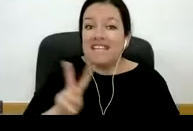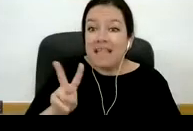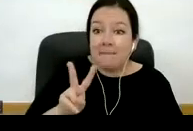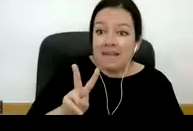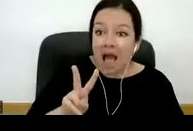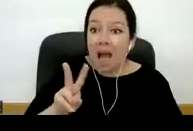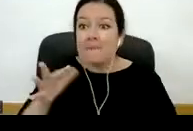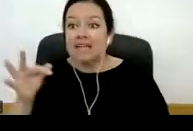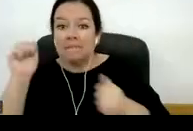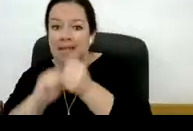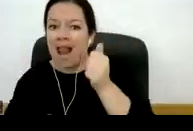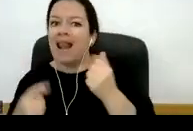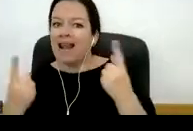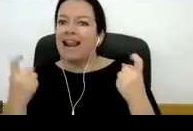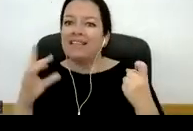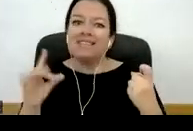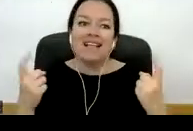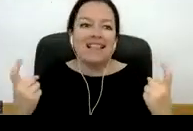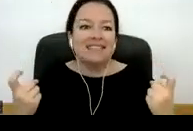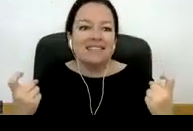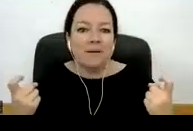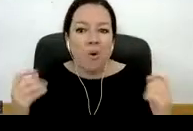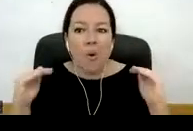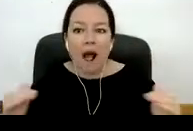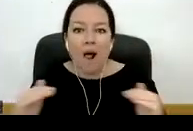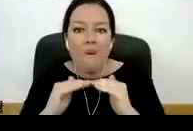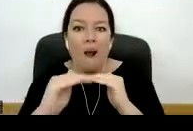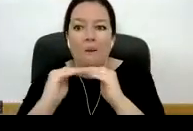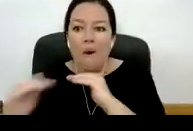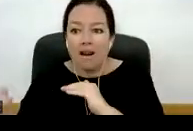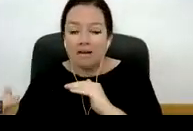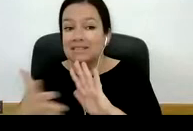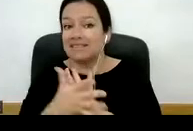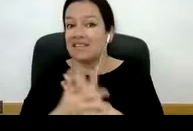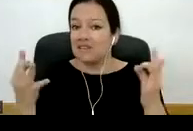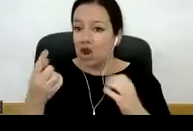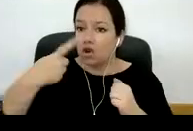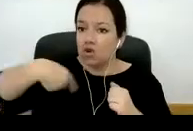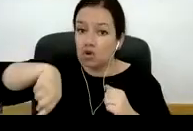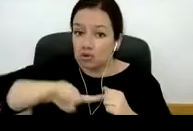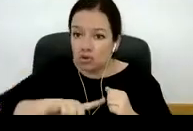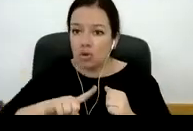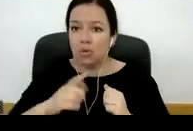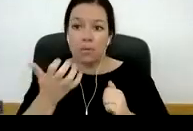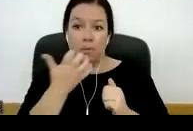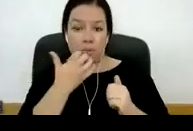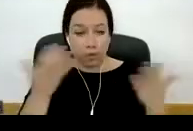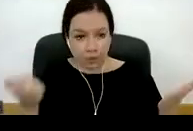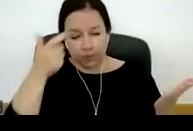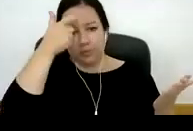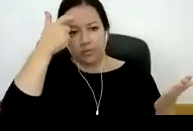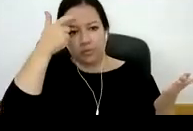mismos. Por lo tanto, vamos a tener menos oportunidades, es decir, vamos